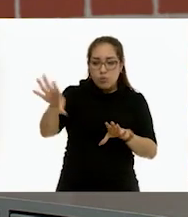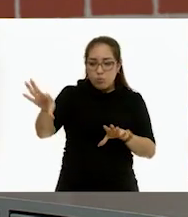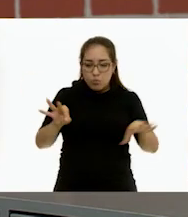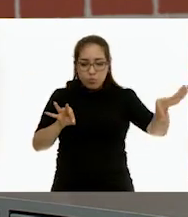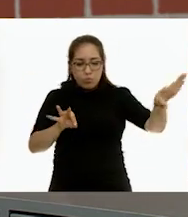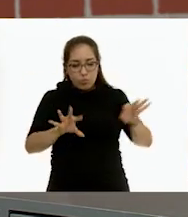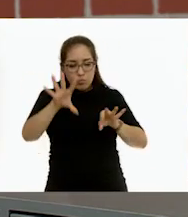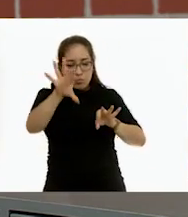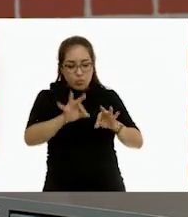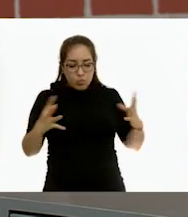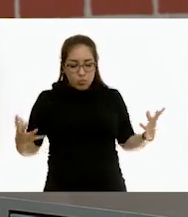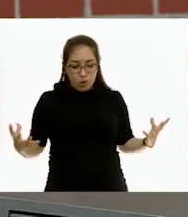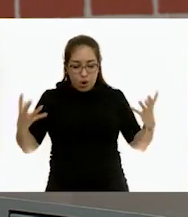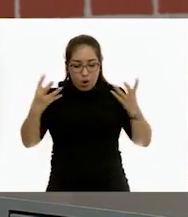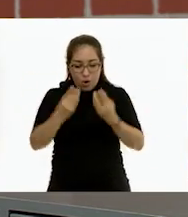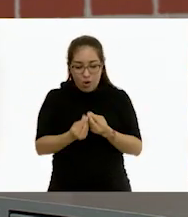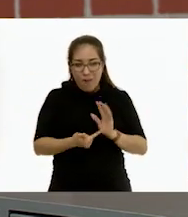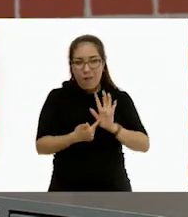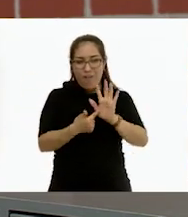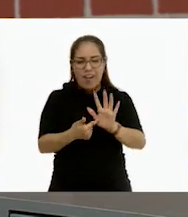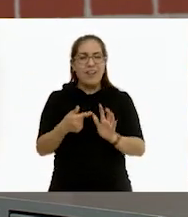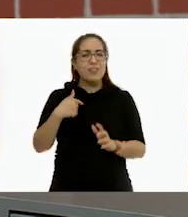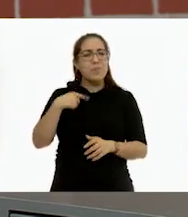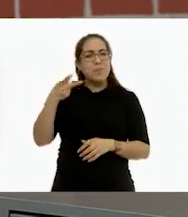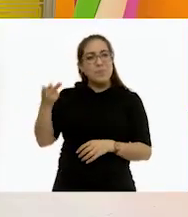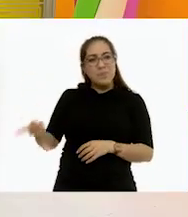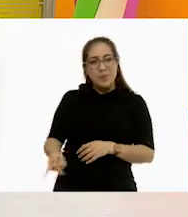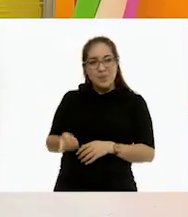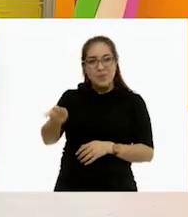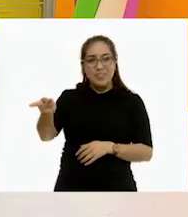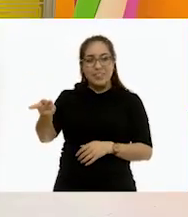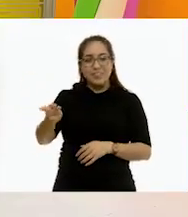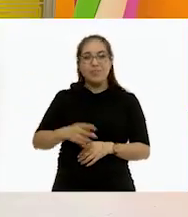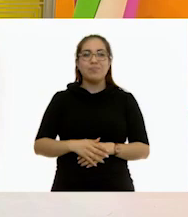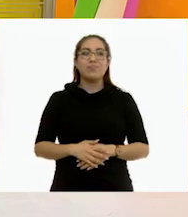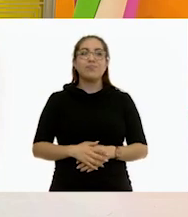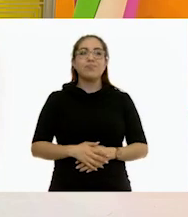obviamente también te quisiera preguntar acerca de